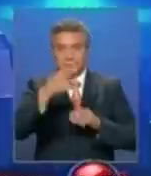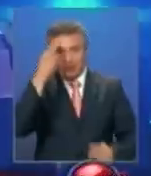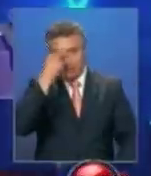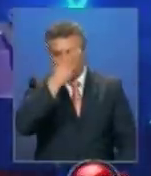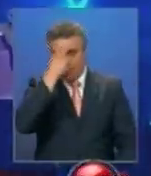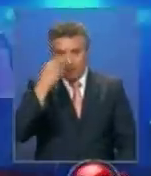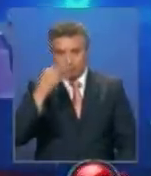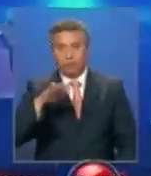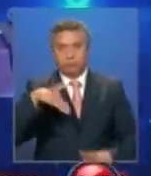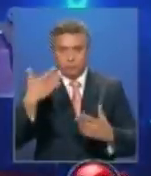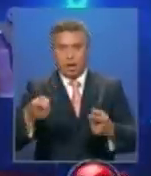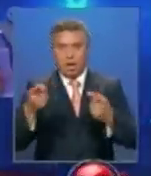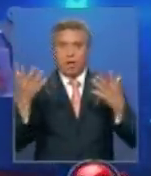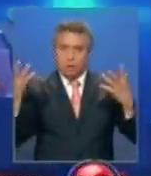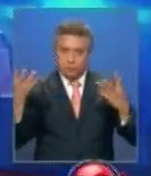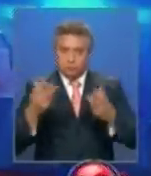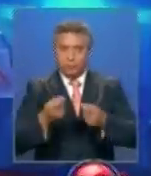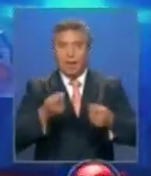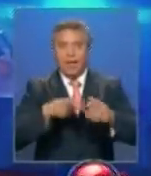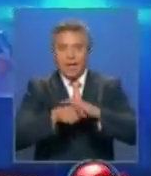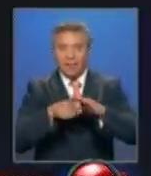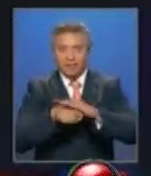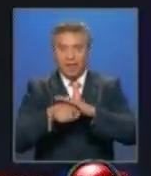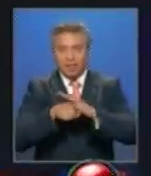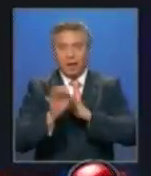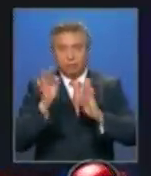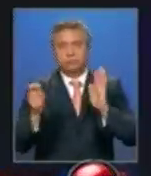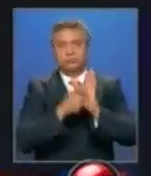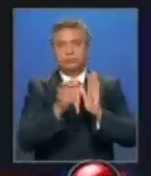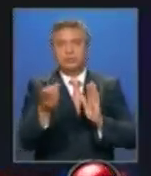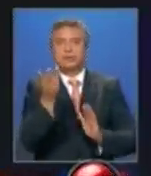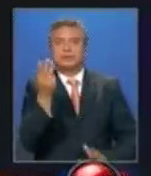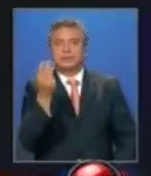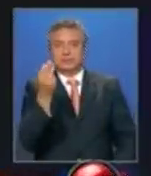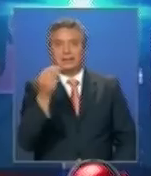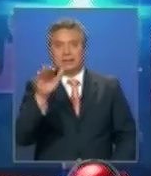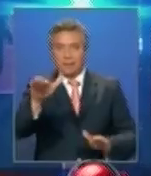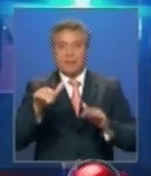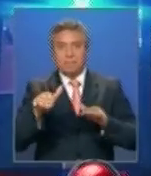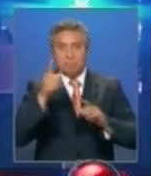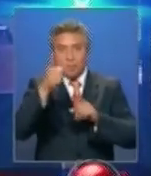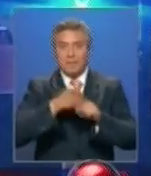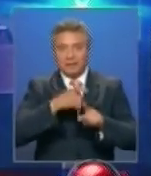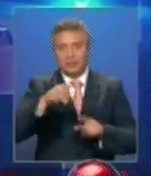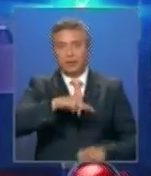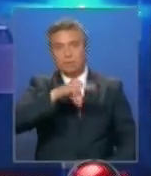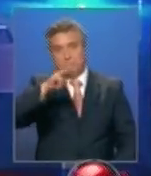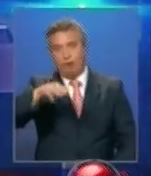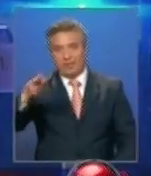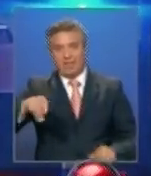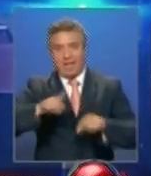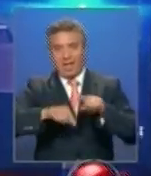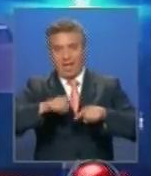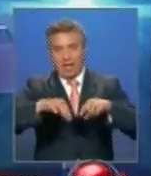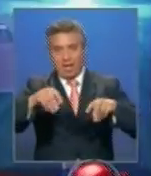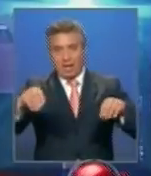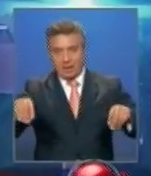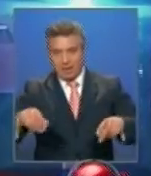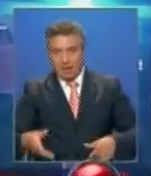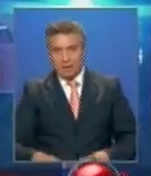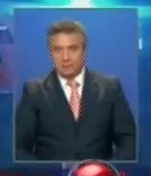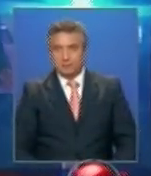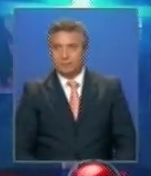de agotar las entradas para el primer concierto fijado para el 13 del mismo mes en Movistar Arena. ¿Dónde vengo?